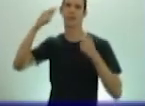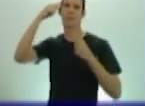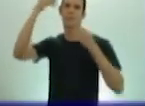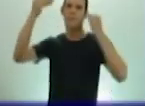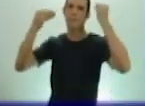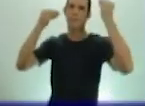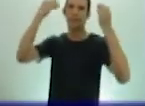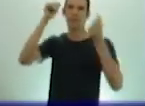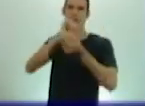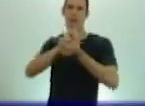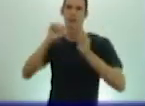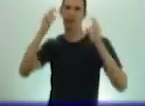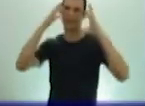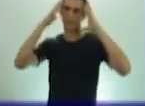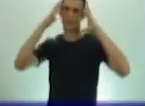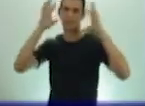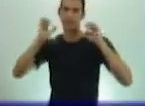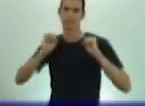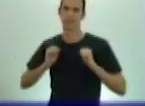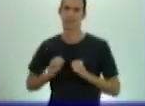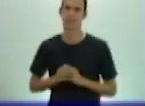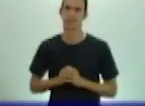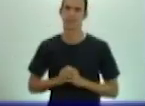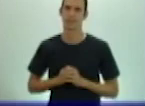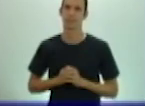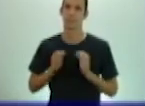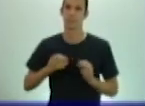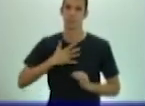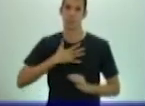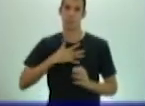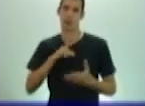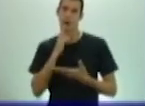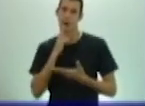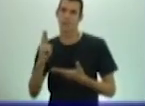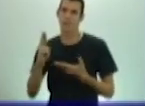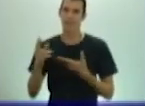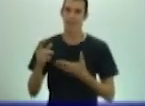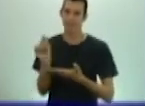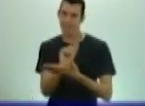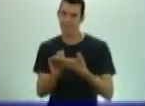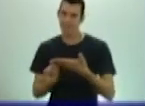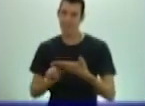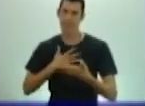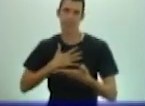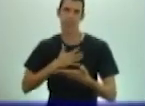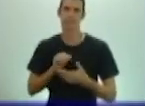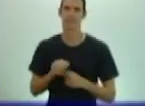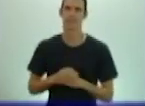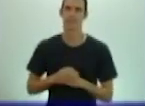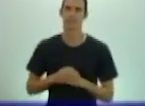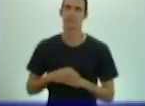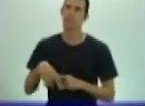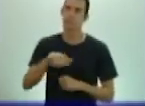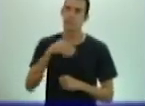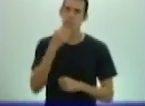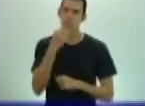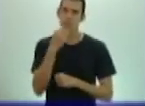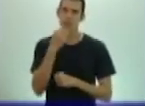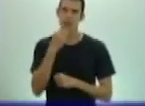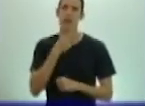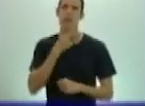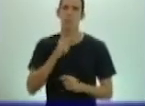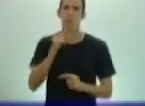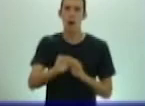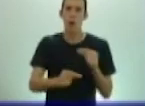niño no transcriba el libro de texto, sino que elabore su propia respuesta. Usted puede controlarlo y le puedes hacer preguntas, por